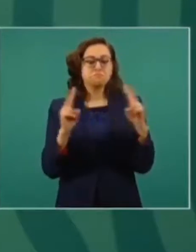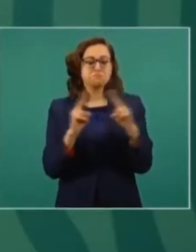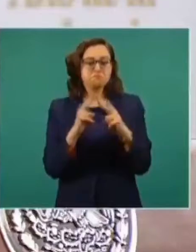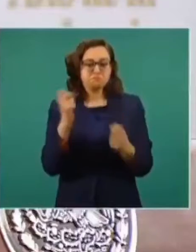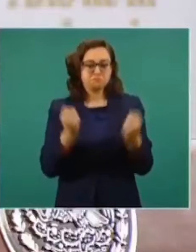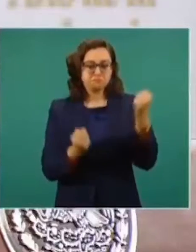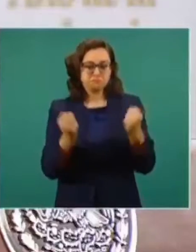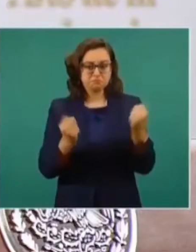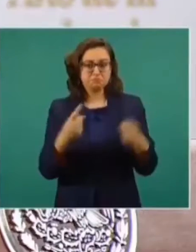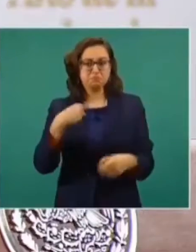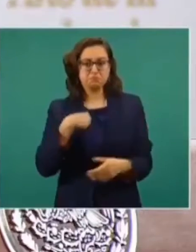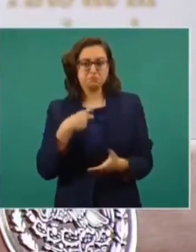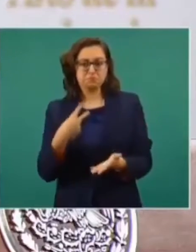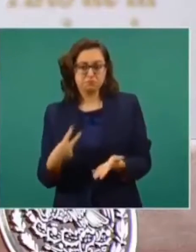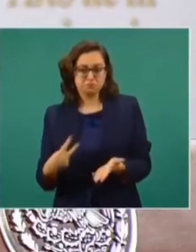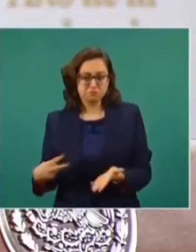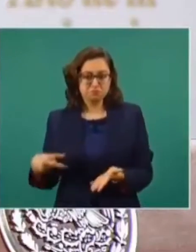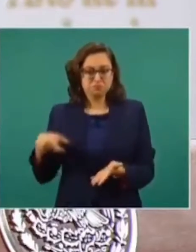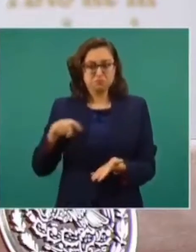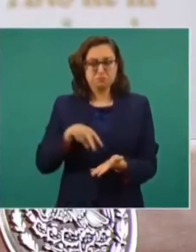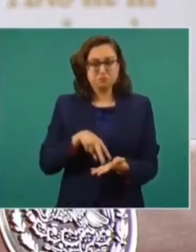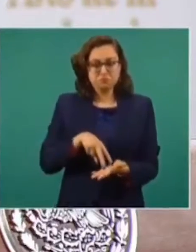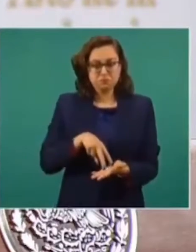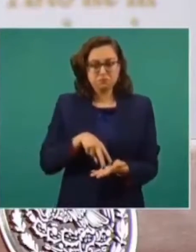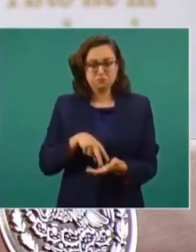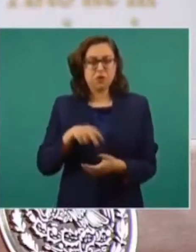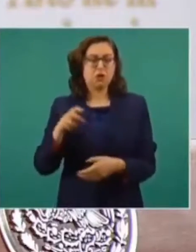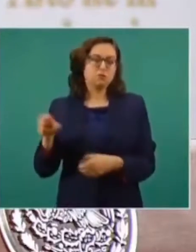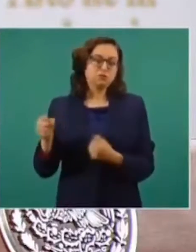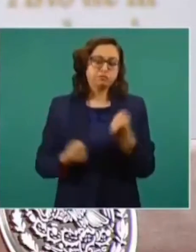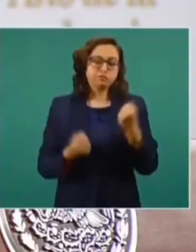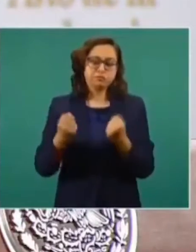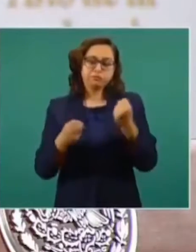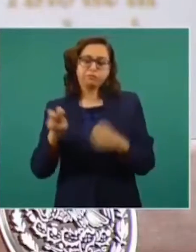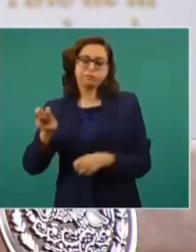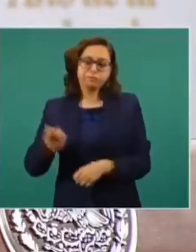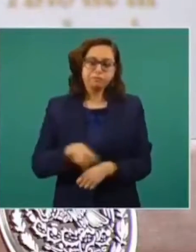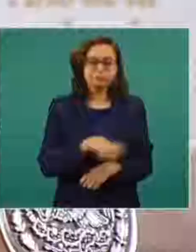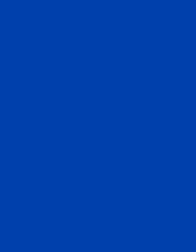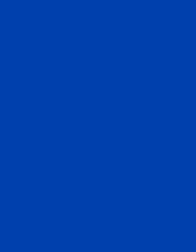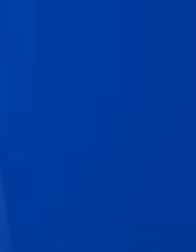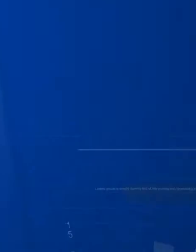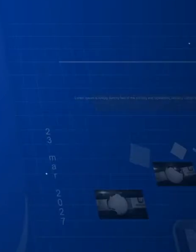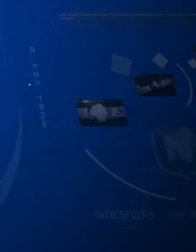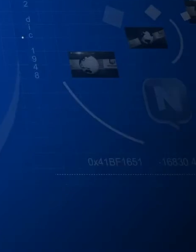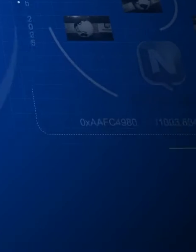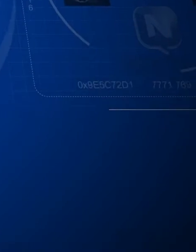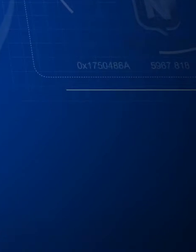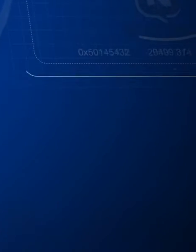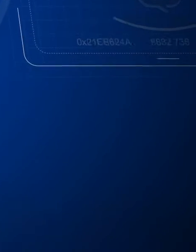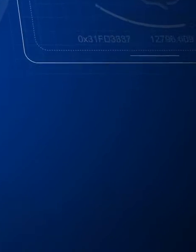porque es maderista, lo que lo convierte en partidario de no reelección.